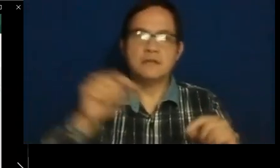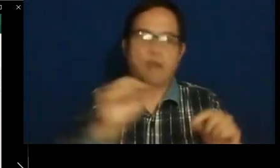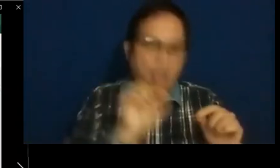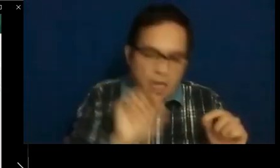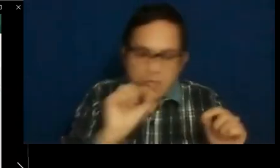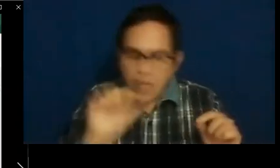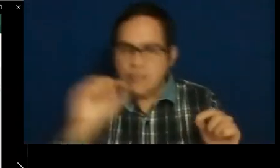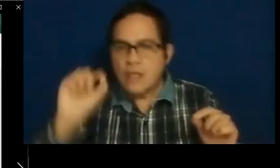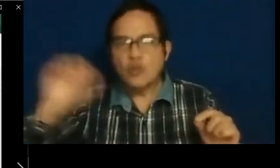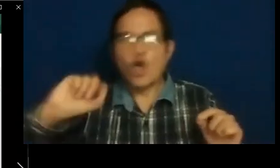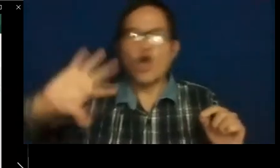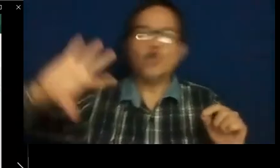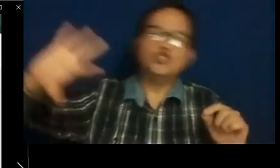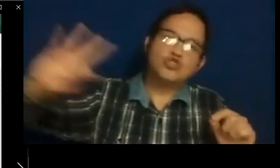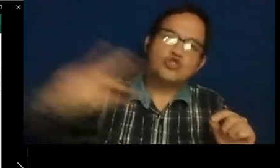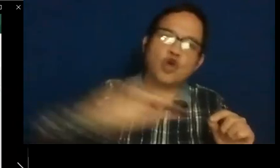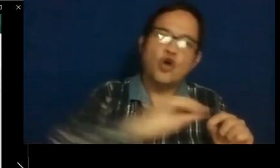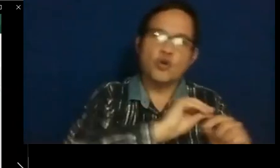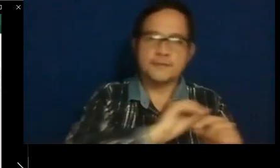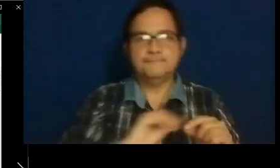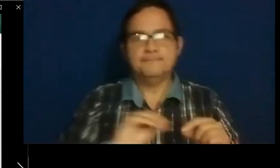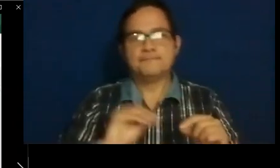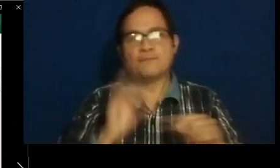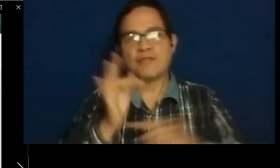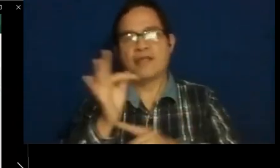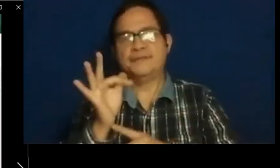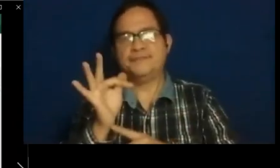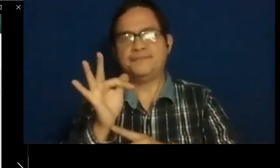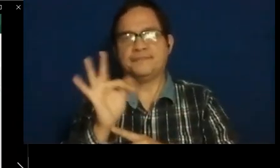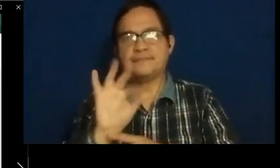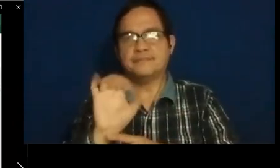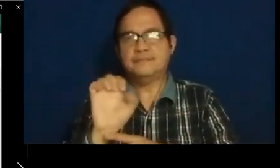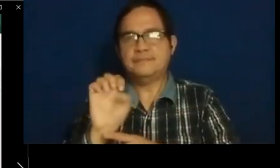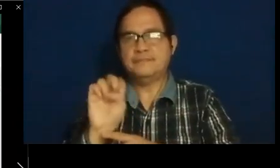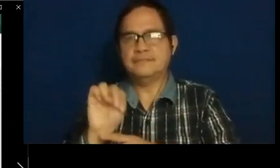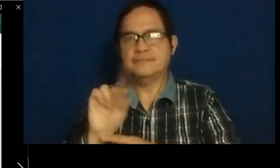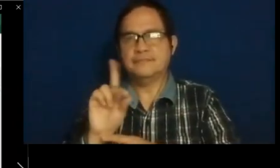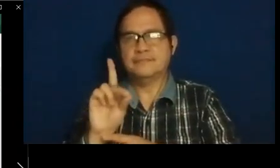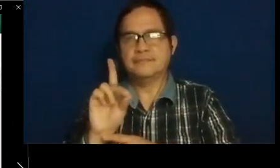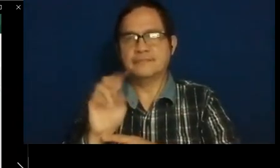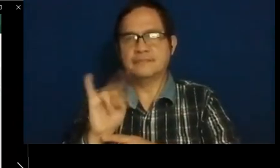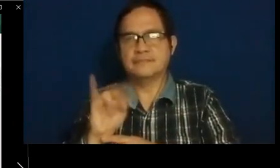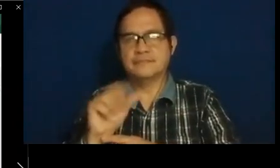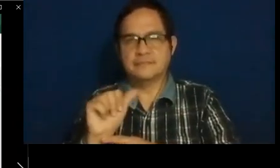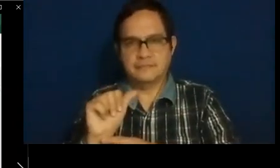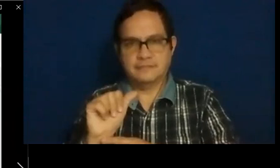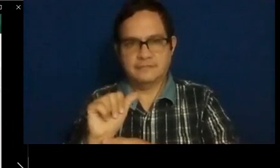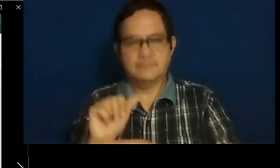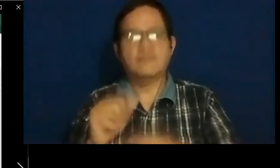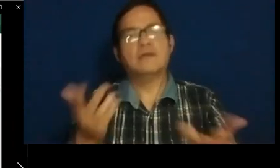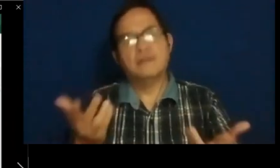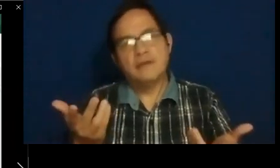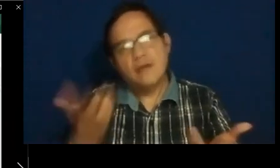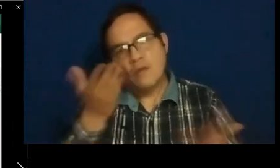y esta analizarla en cada uno de los puntos, porque eso, digamos que primero no es necesario y segundo no es correcto, porque es